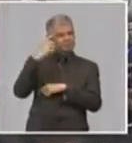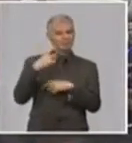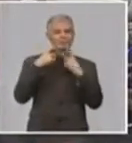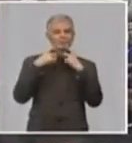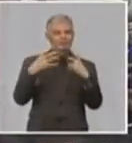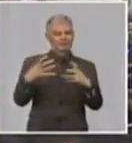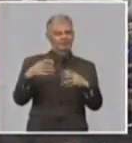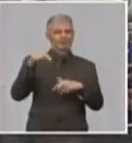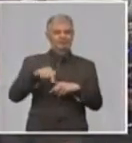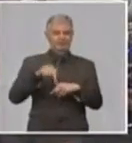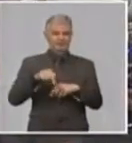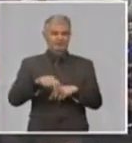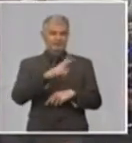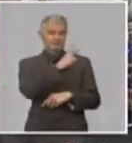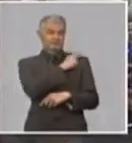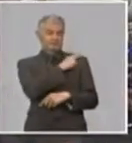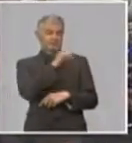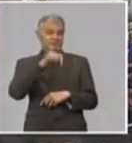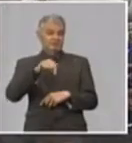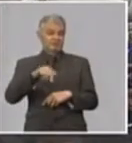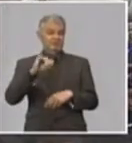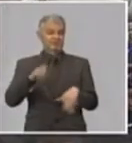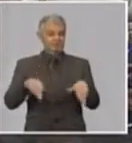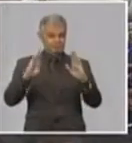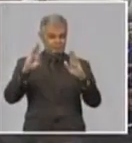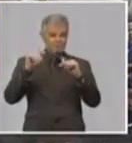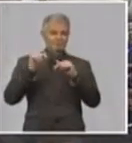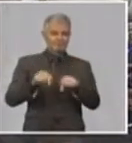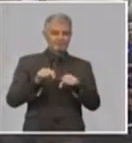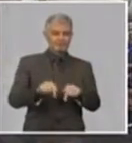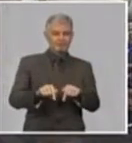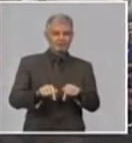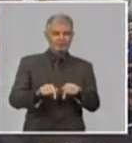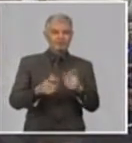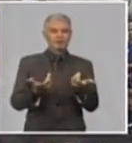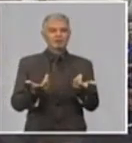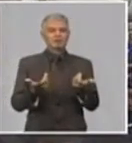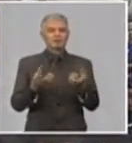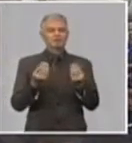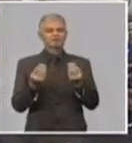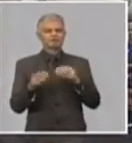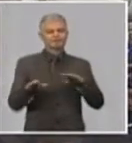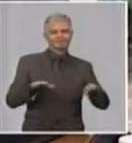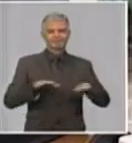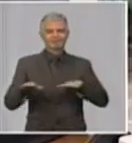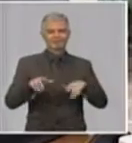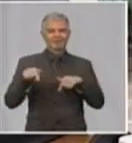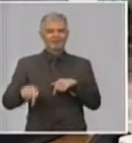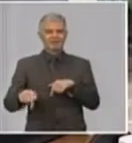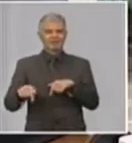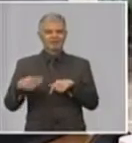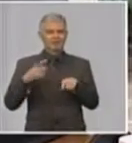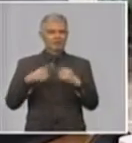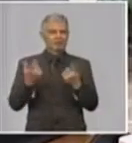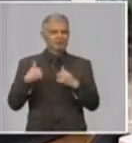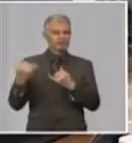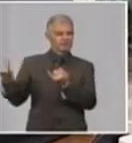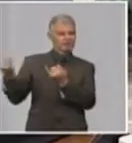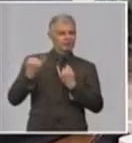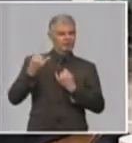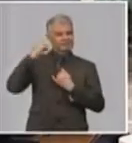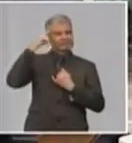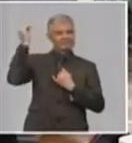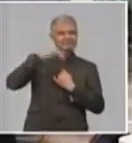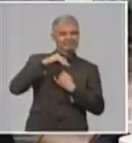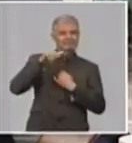de esta institución, el doctor Vicente Verés Bencomo, quien ha estado pues muy inquieto desde que la noticia de esta enfermedad